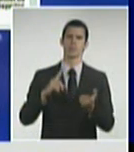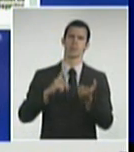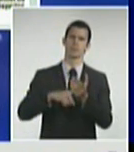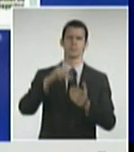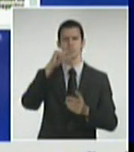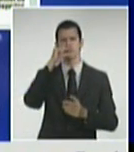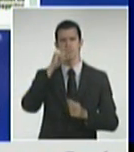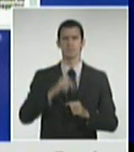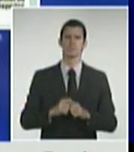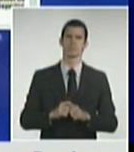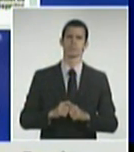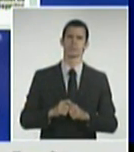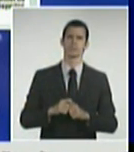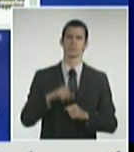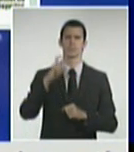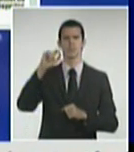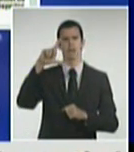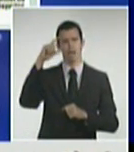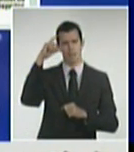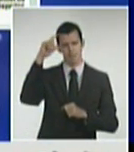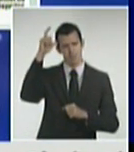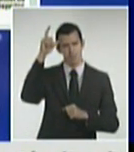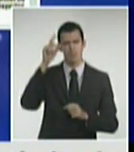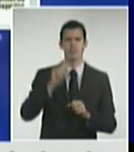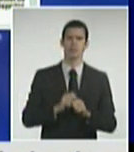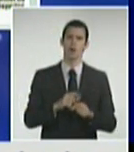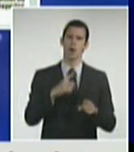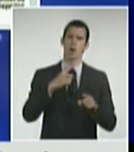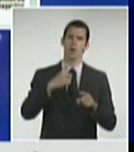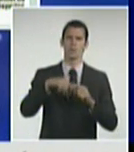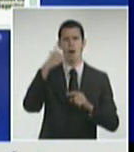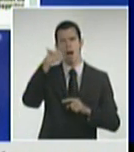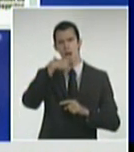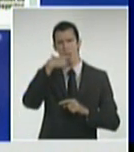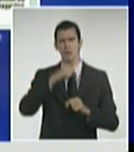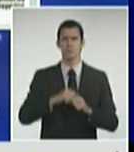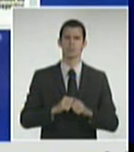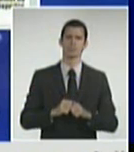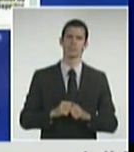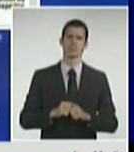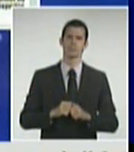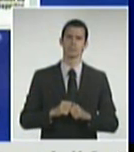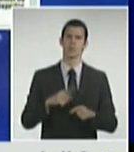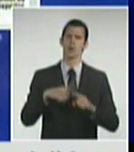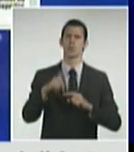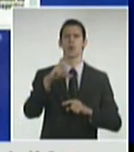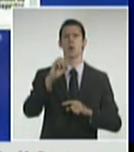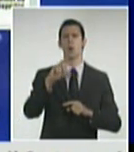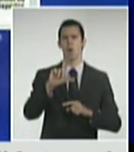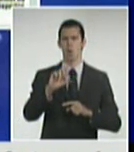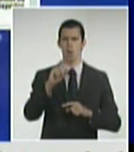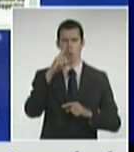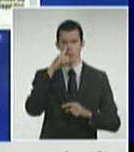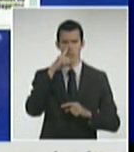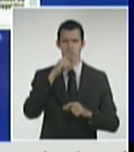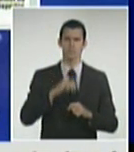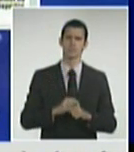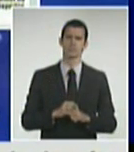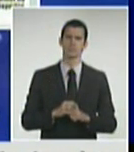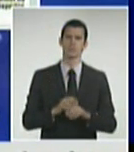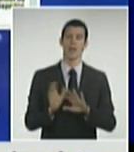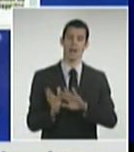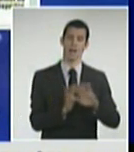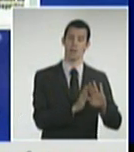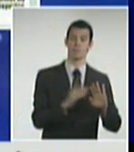Calimete, Unión de Reyes, Colón, Los Jarabos y el municipio Carlos Manuel de Céspedes de la provincia